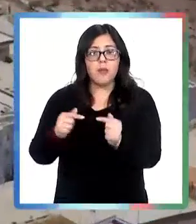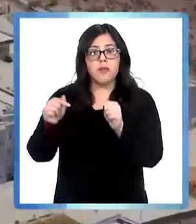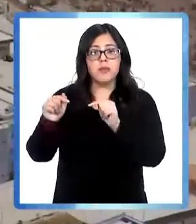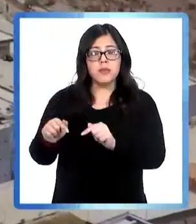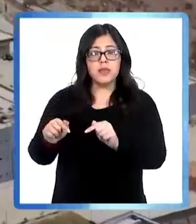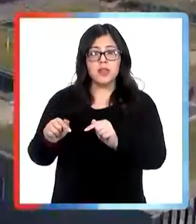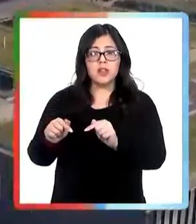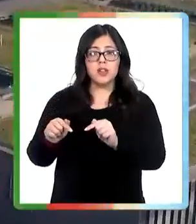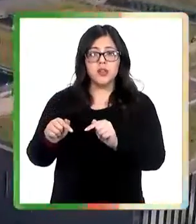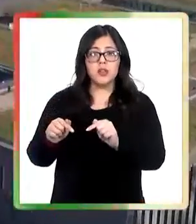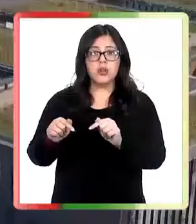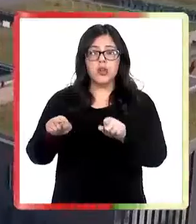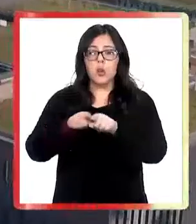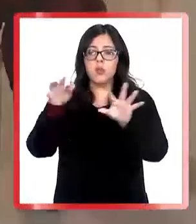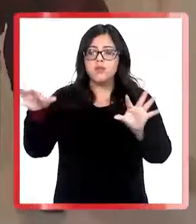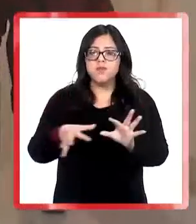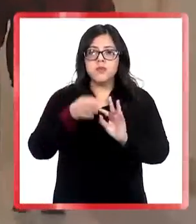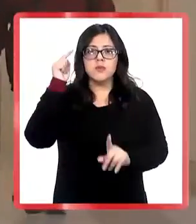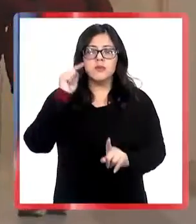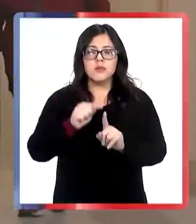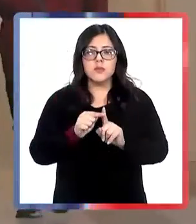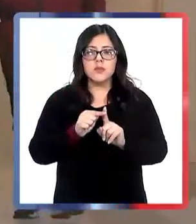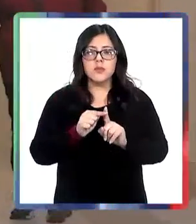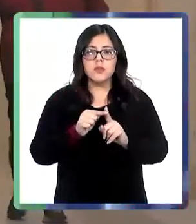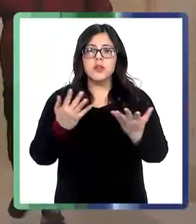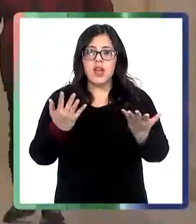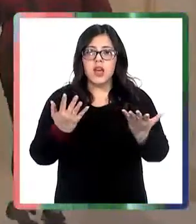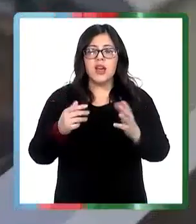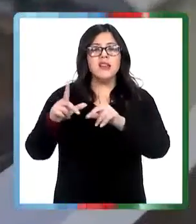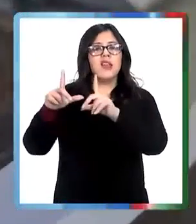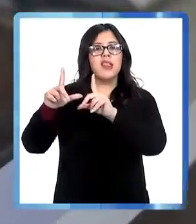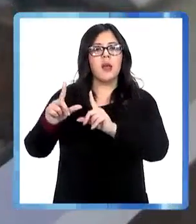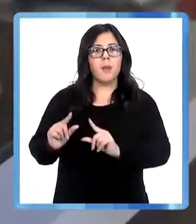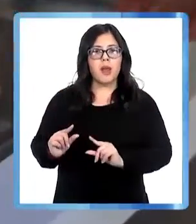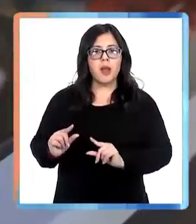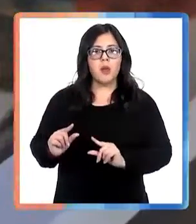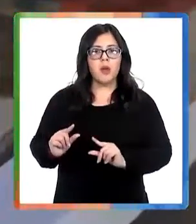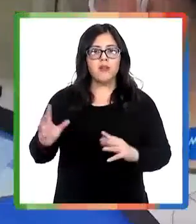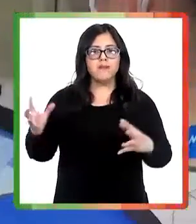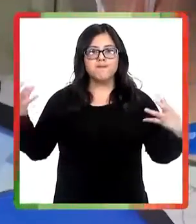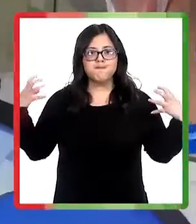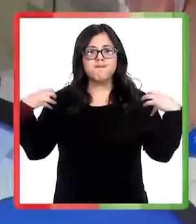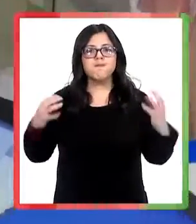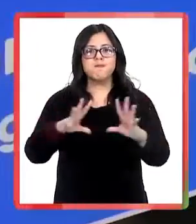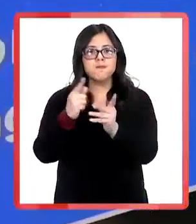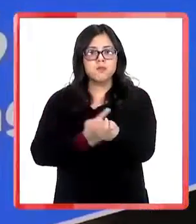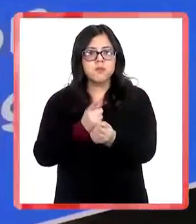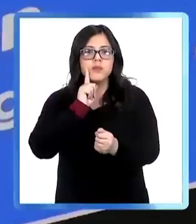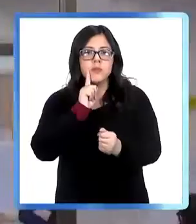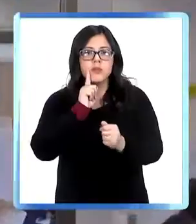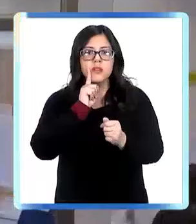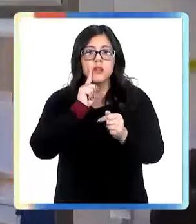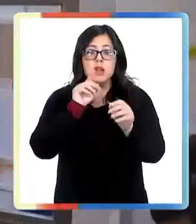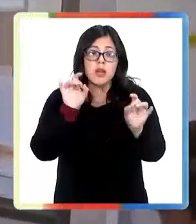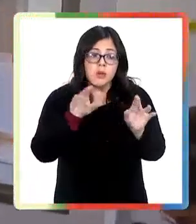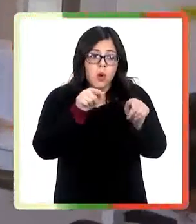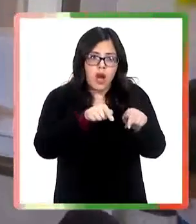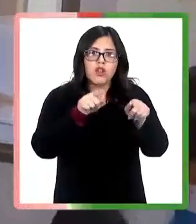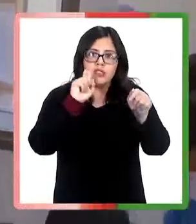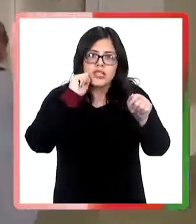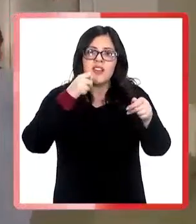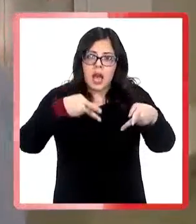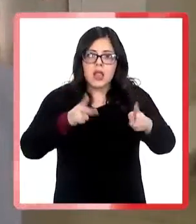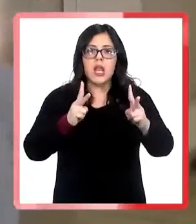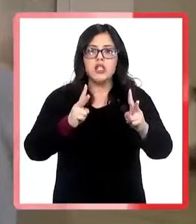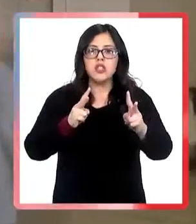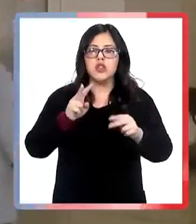familia. Esto se alinea con el propósito de bajar la carga que las familias tienen ante